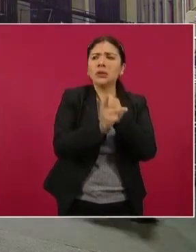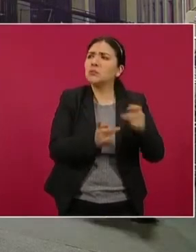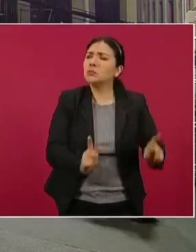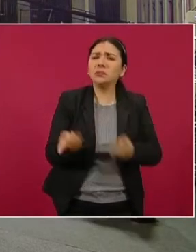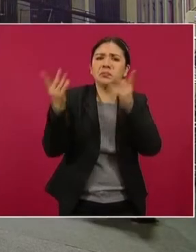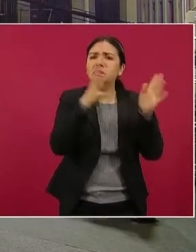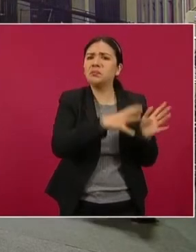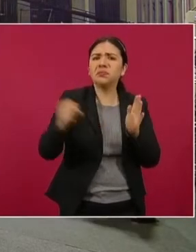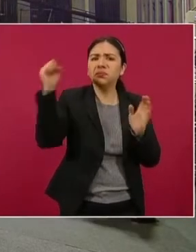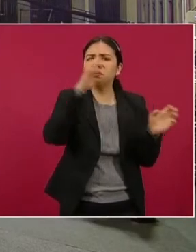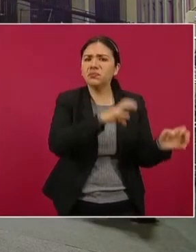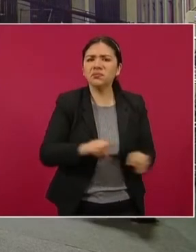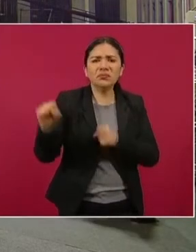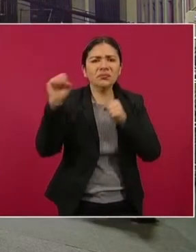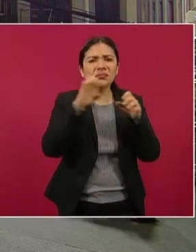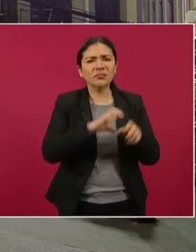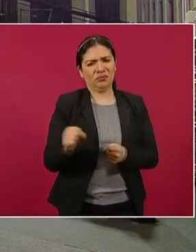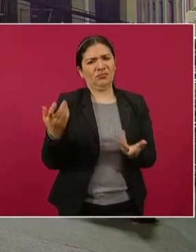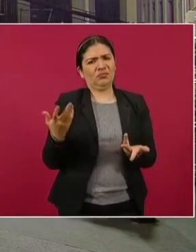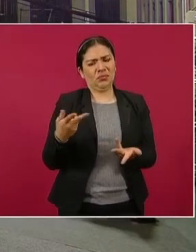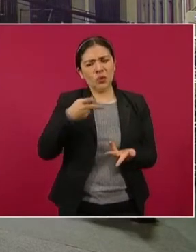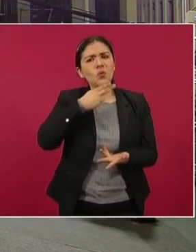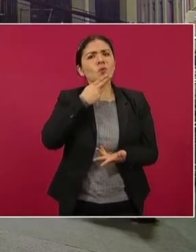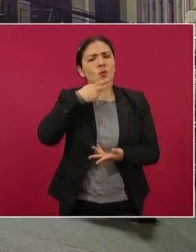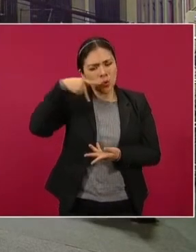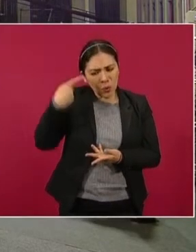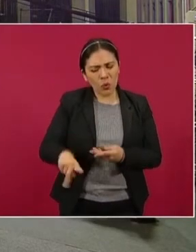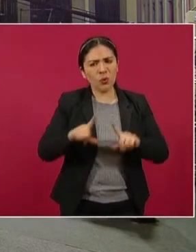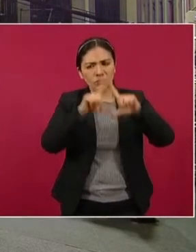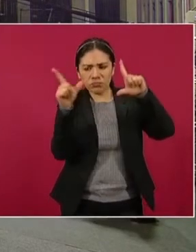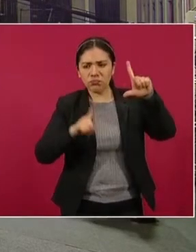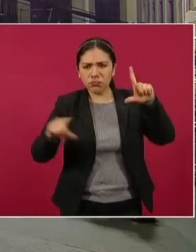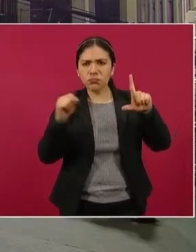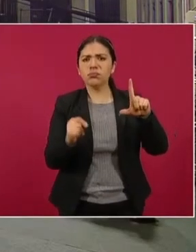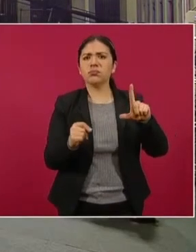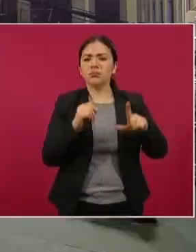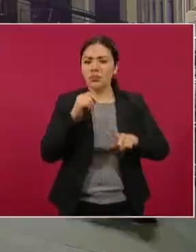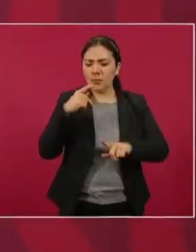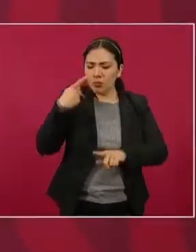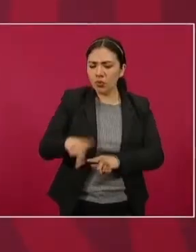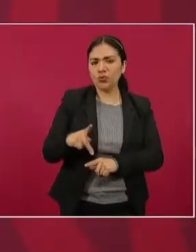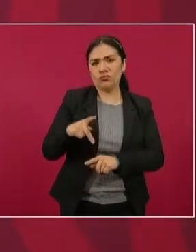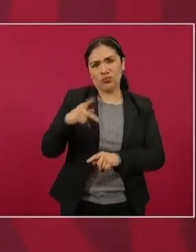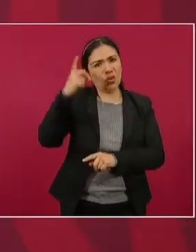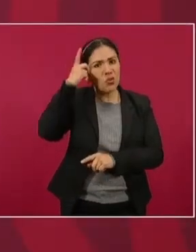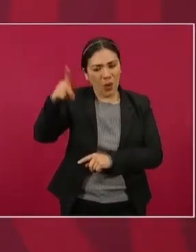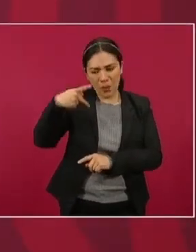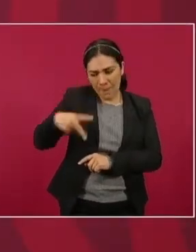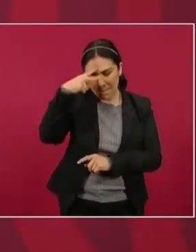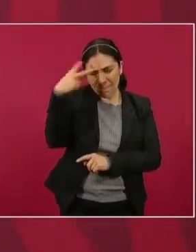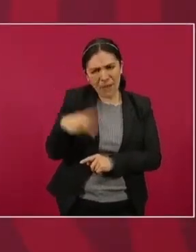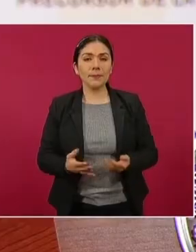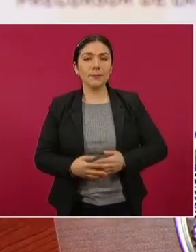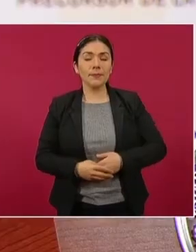y nuestra soberanía y la defensa de nuestros recursos estratégicos dónde queda